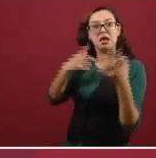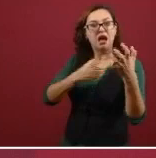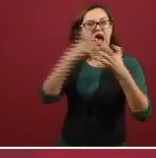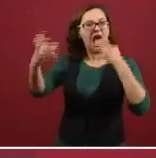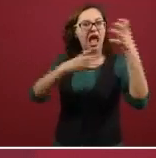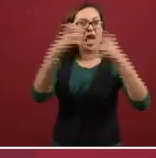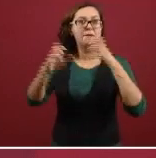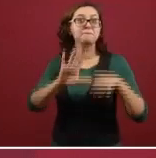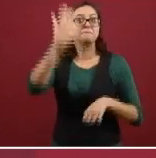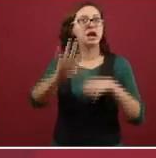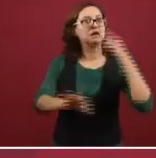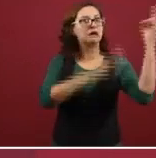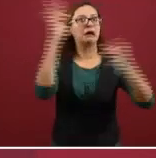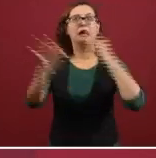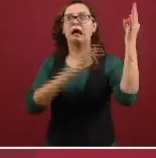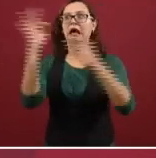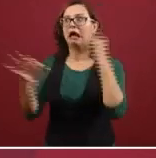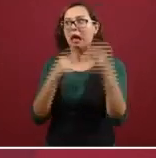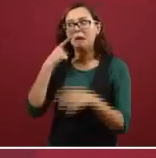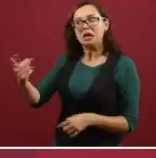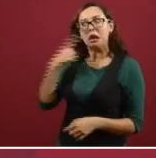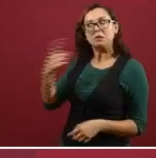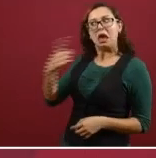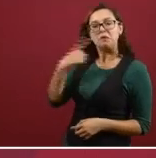Y callan como momias